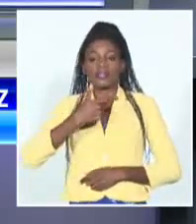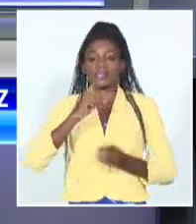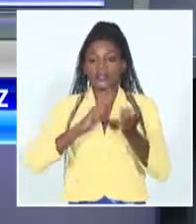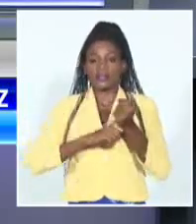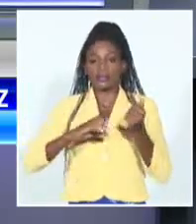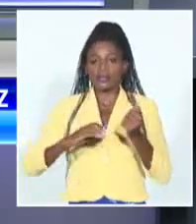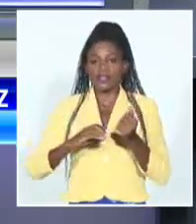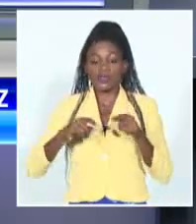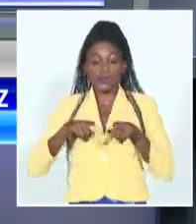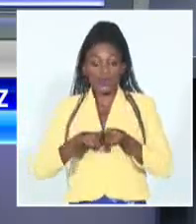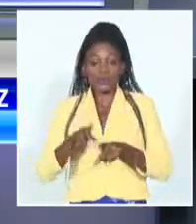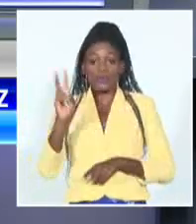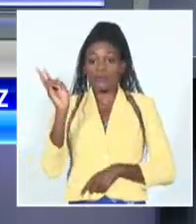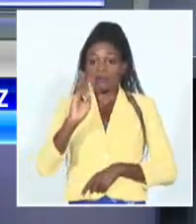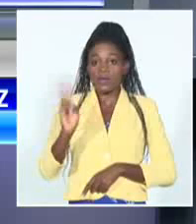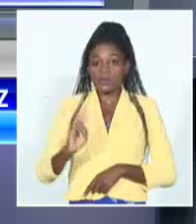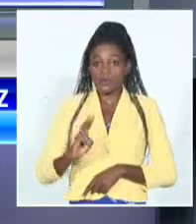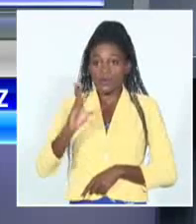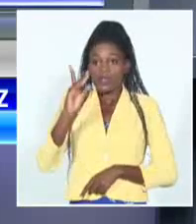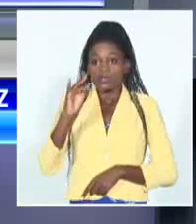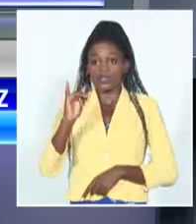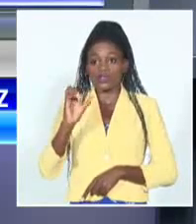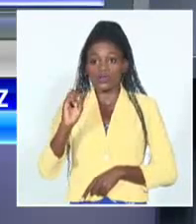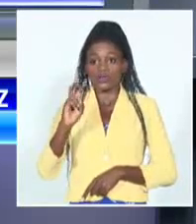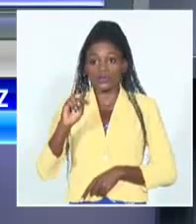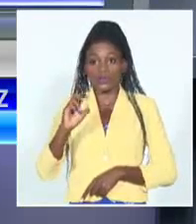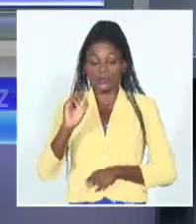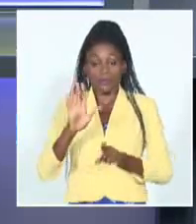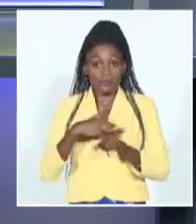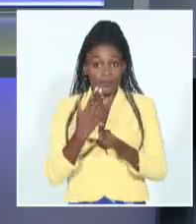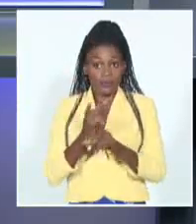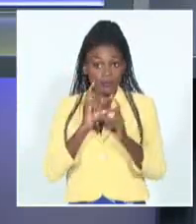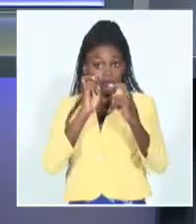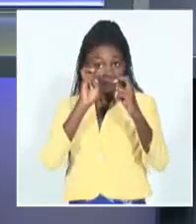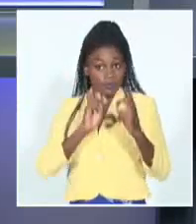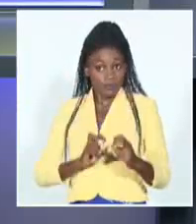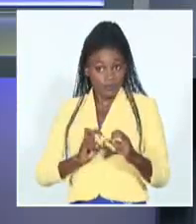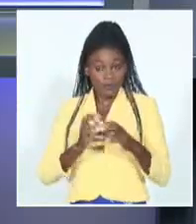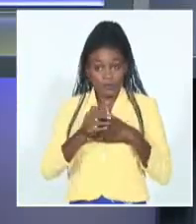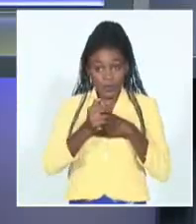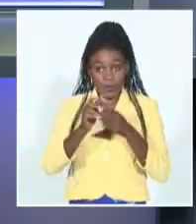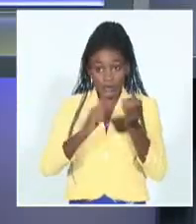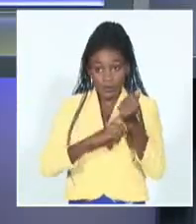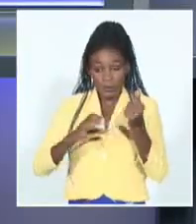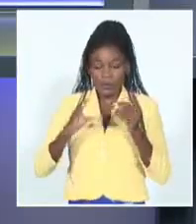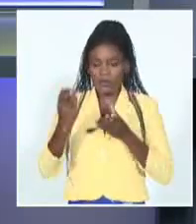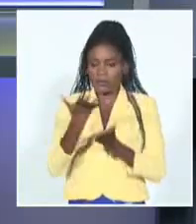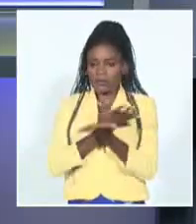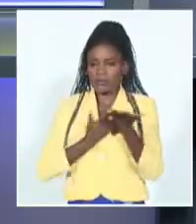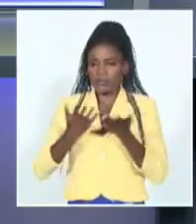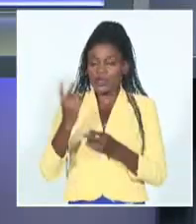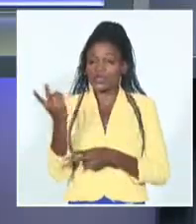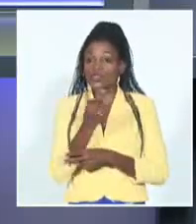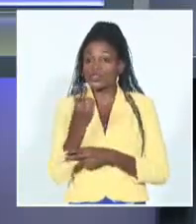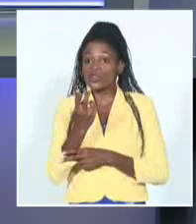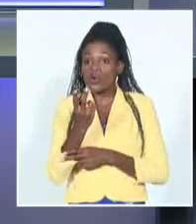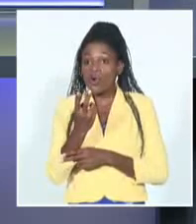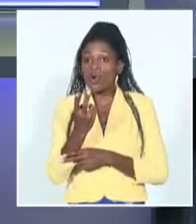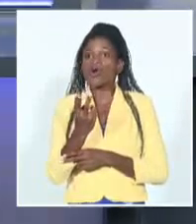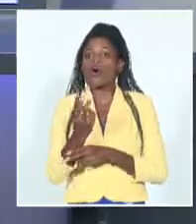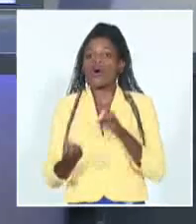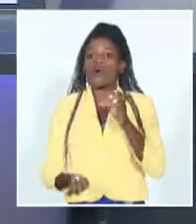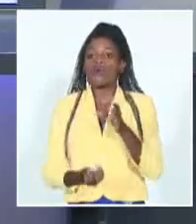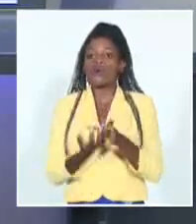de Venezuela, Diosdado Cabello Rondón. Durante el encuentro, los líderes partidistas hablaron de cómo ambas formaciones políticas